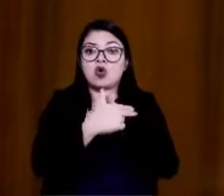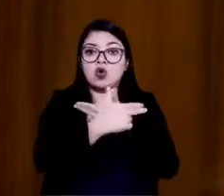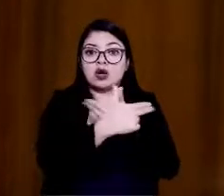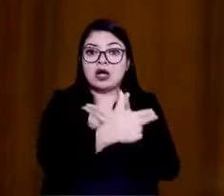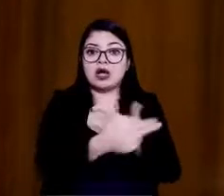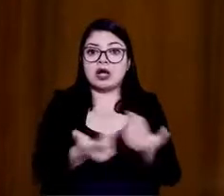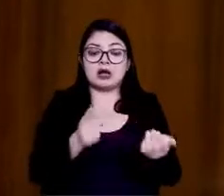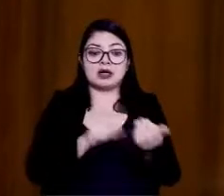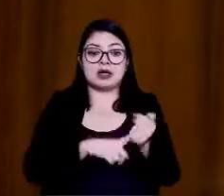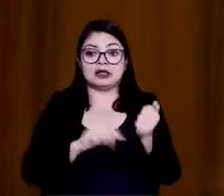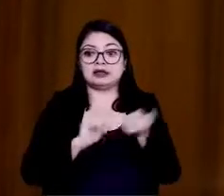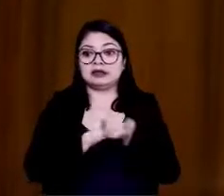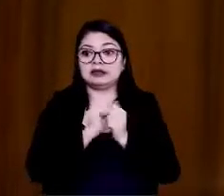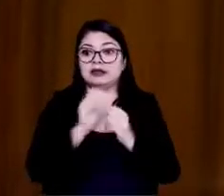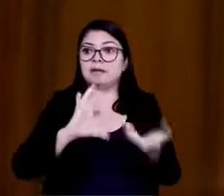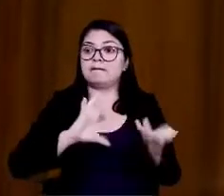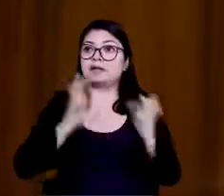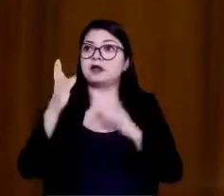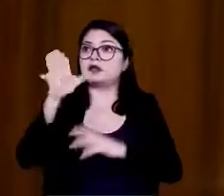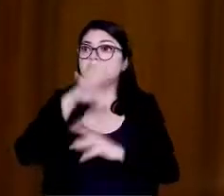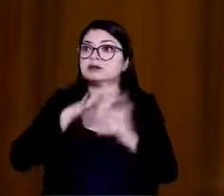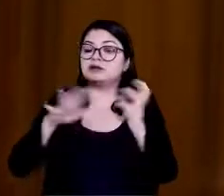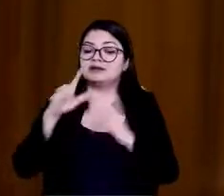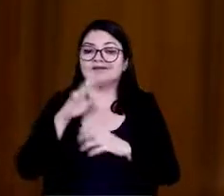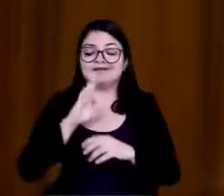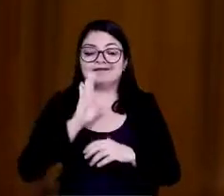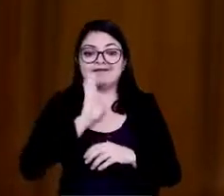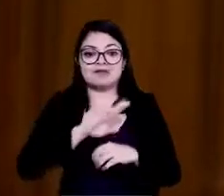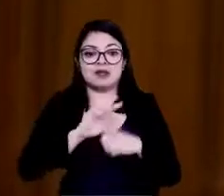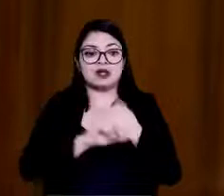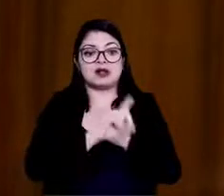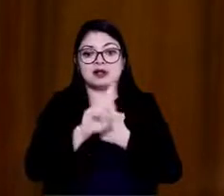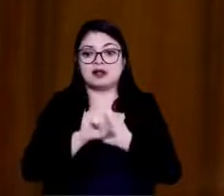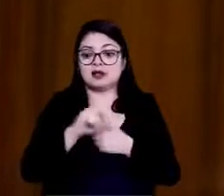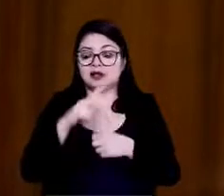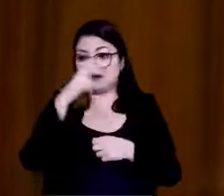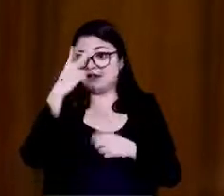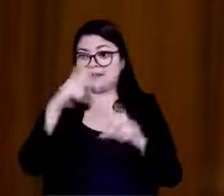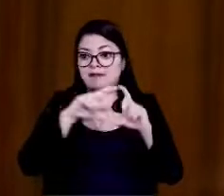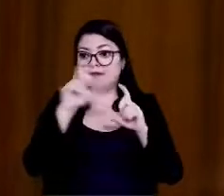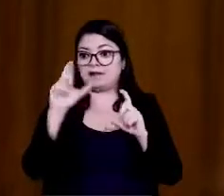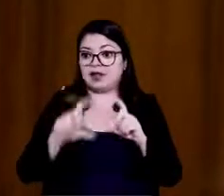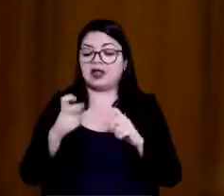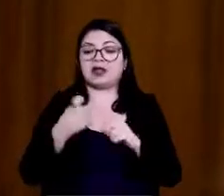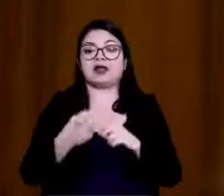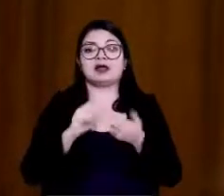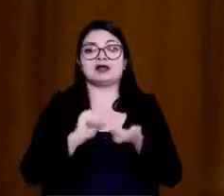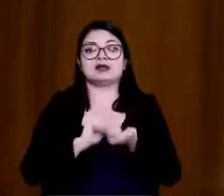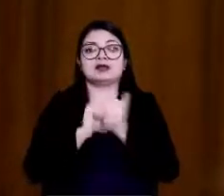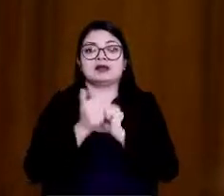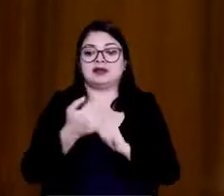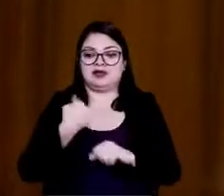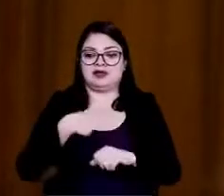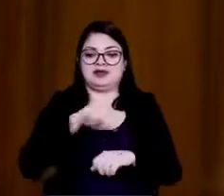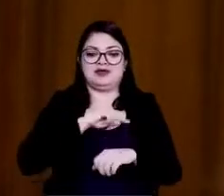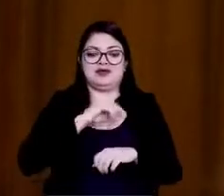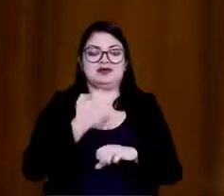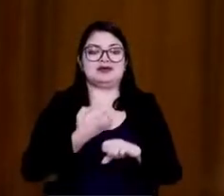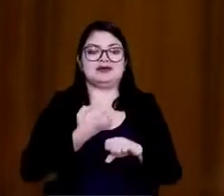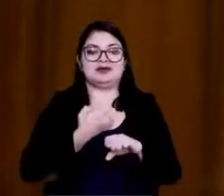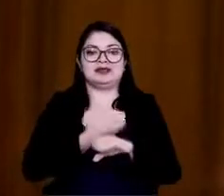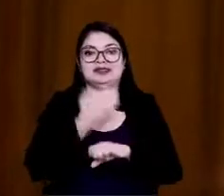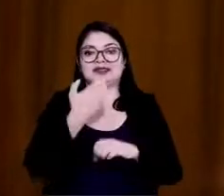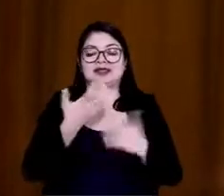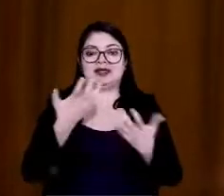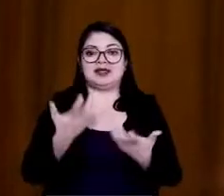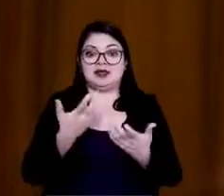ha traído grandes repercusiones para todo el territorio mexicano y en consecuencia para nuestro estado. Y si